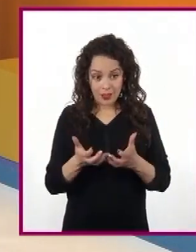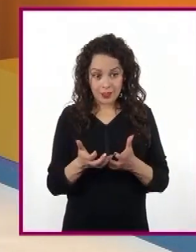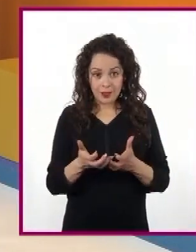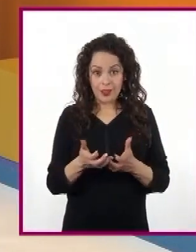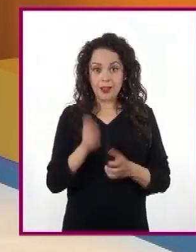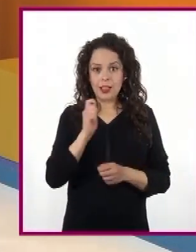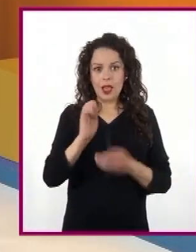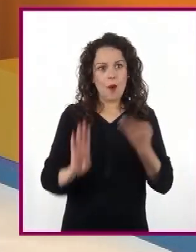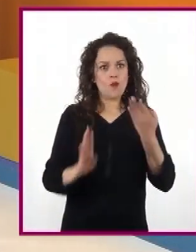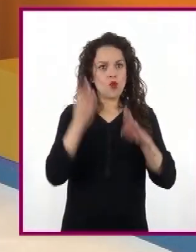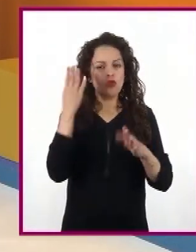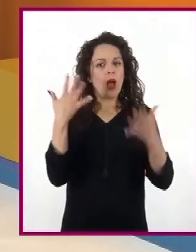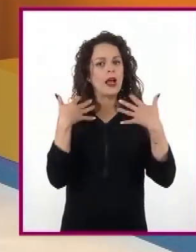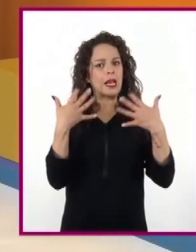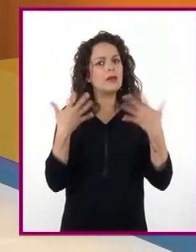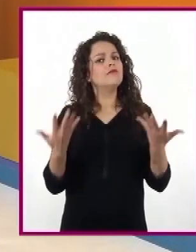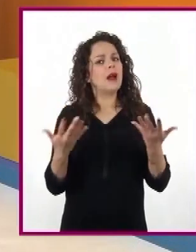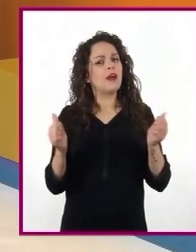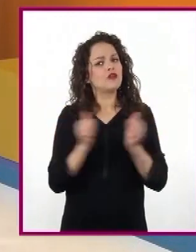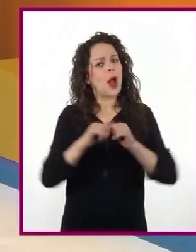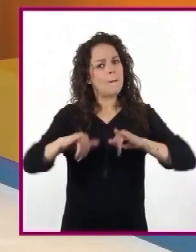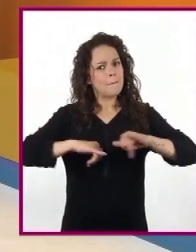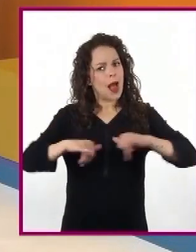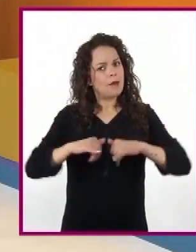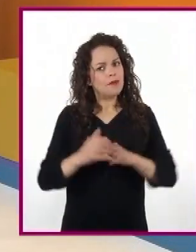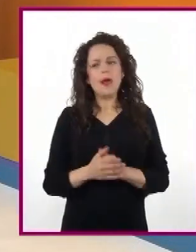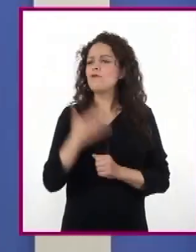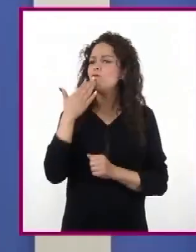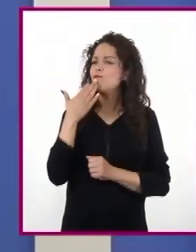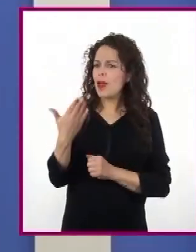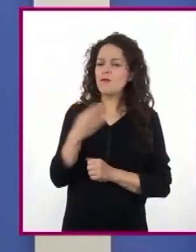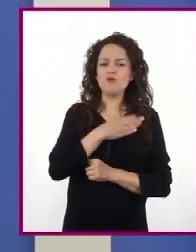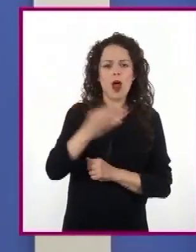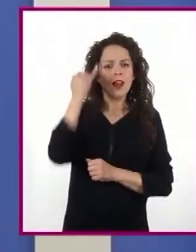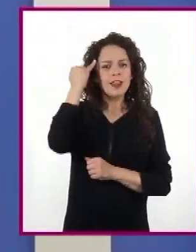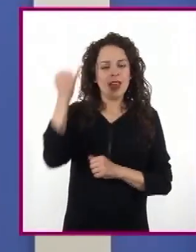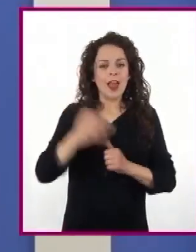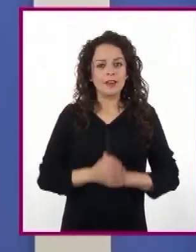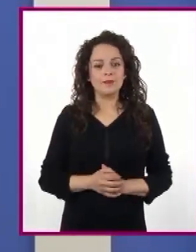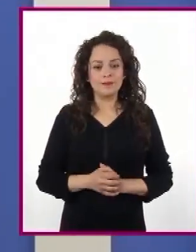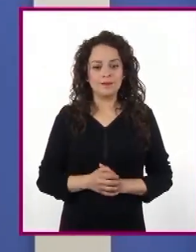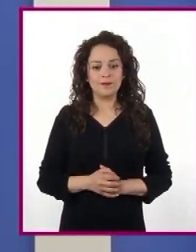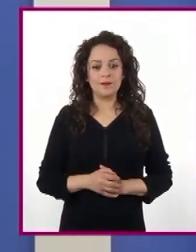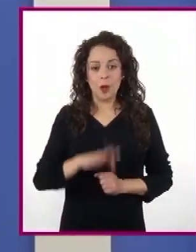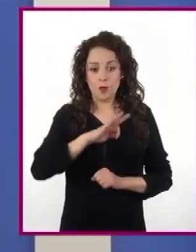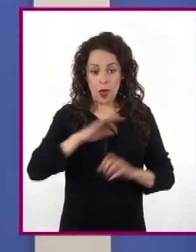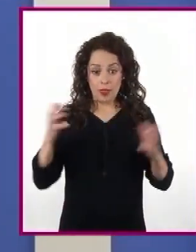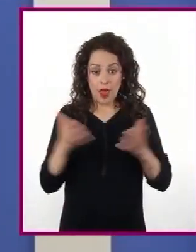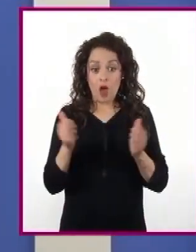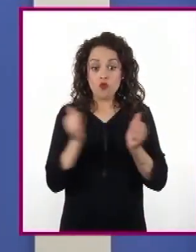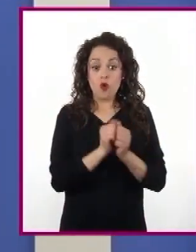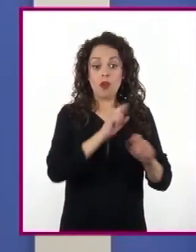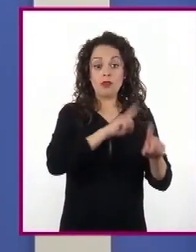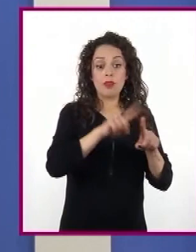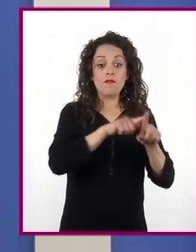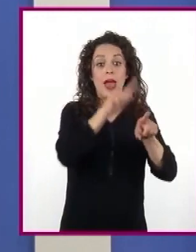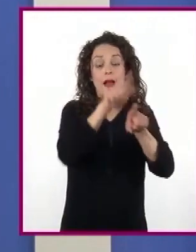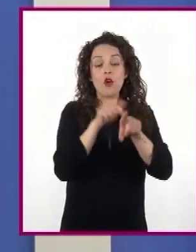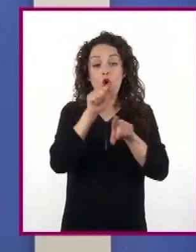mundo? A mí me parece una excelente idea, maestra. Pueden realizar el mapa con diferentes